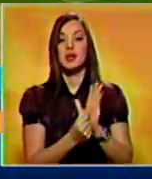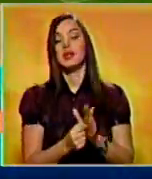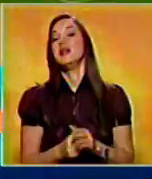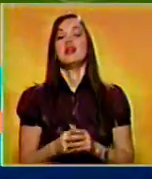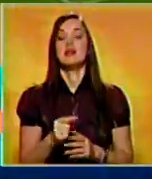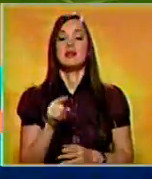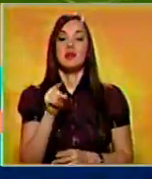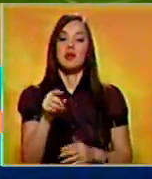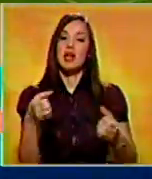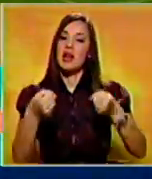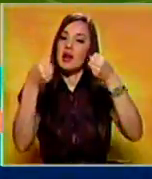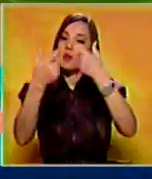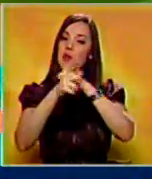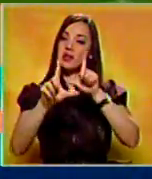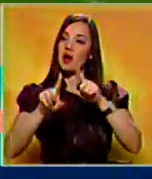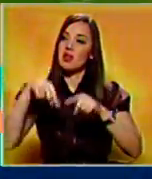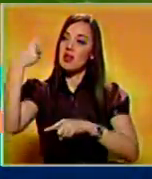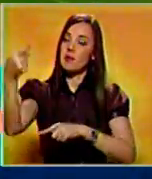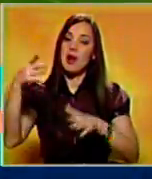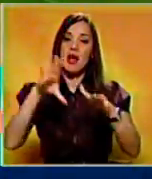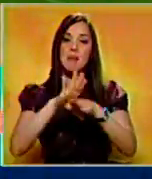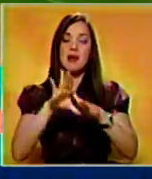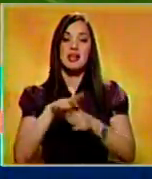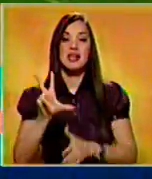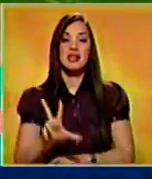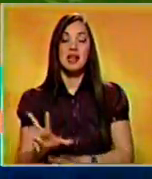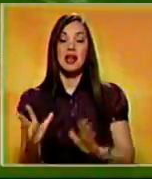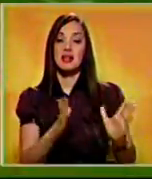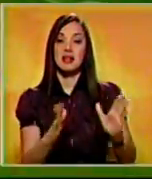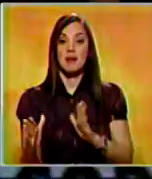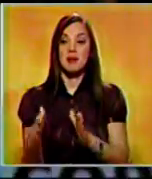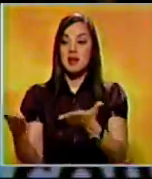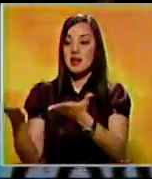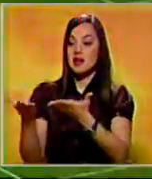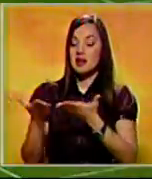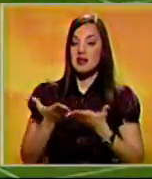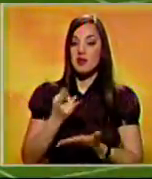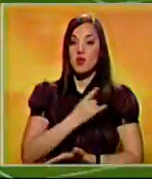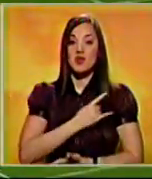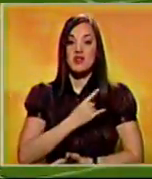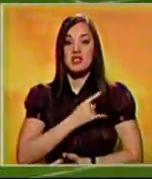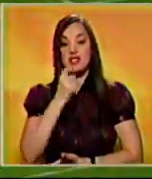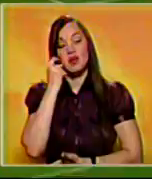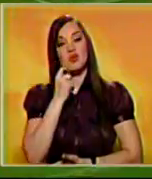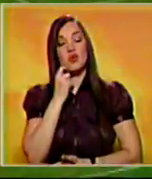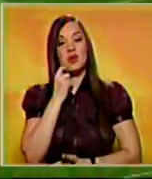Libertadores. El próximo encuentro será el martes 3 de marzo cuando reciba a Universitario Sucre.